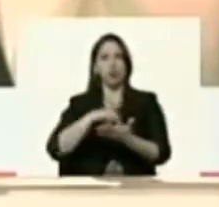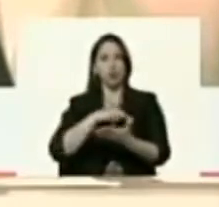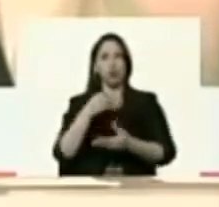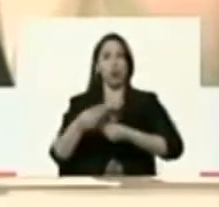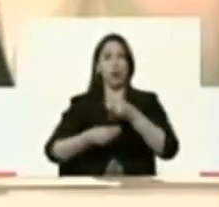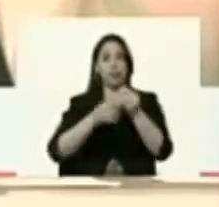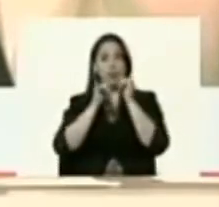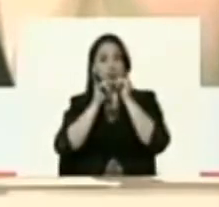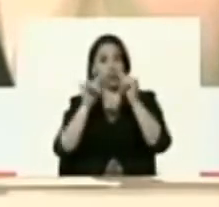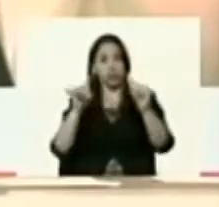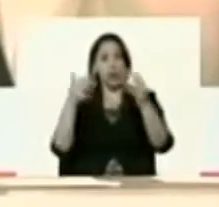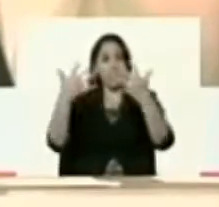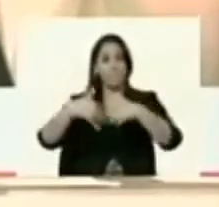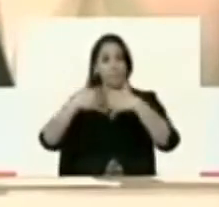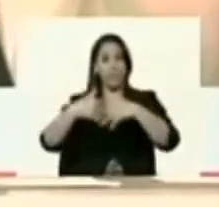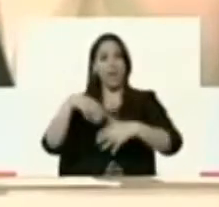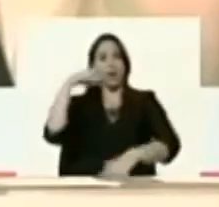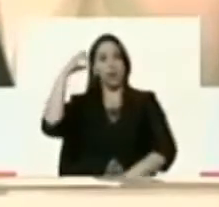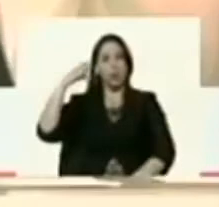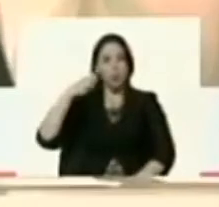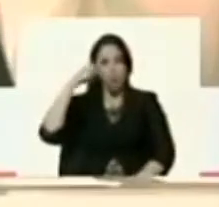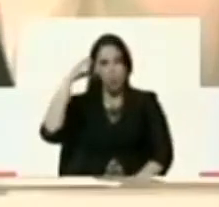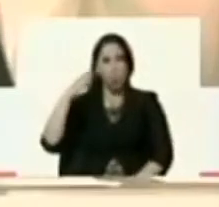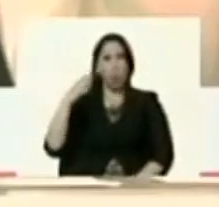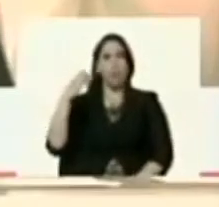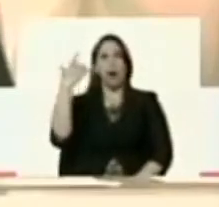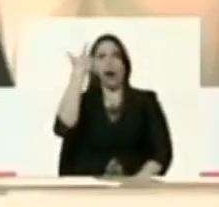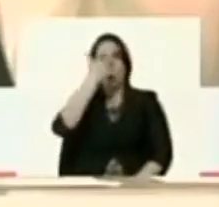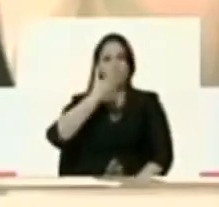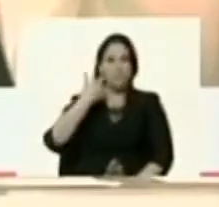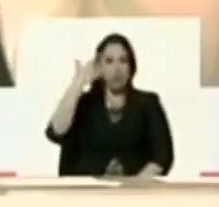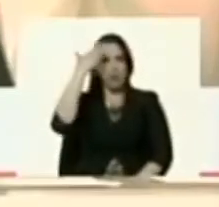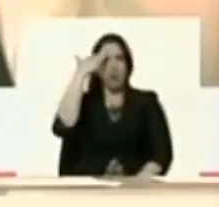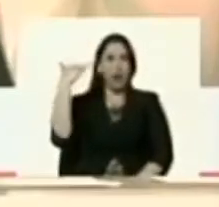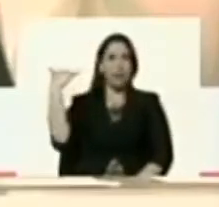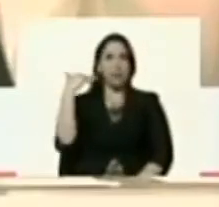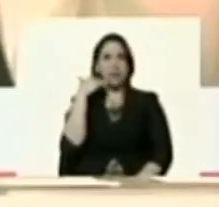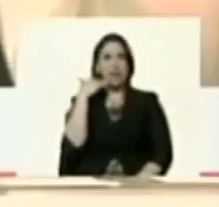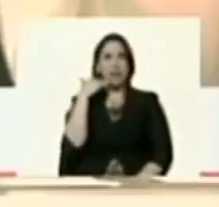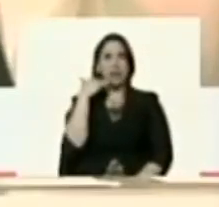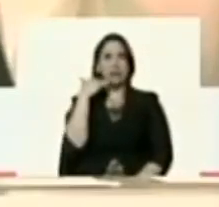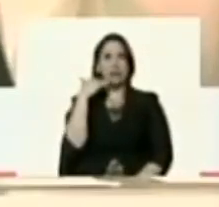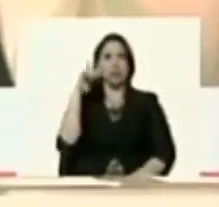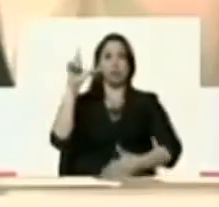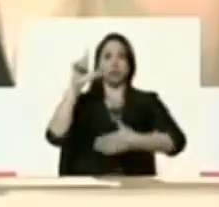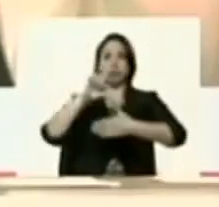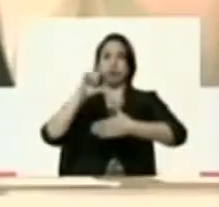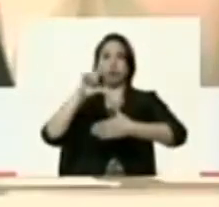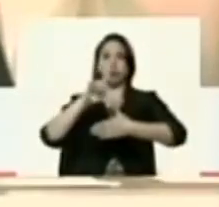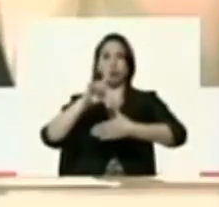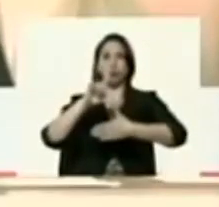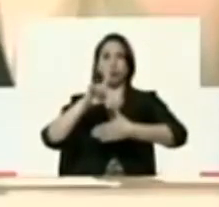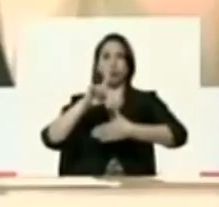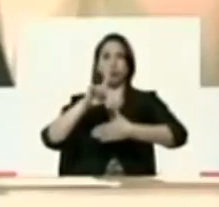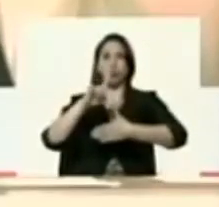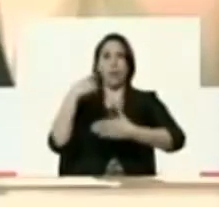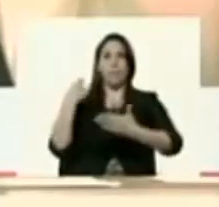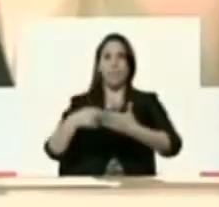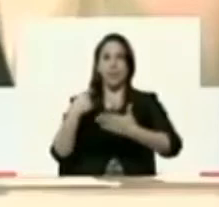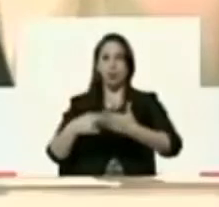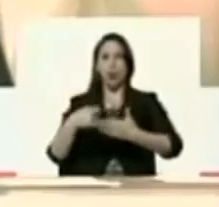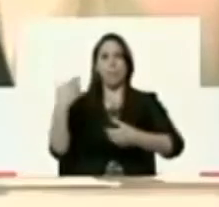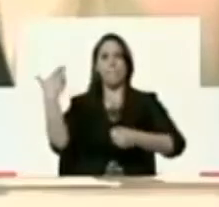a inversionistas de Europa, de África, de Asia, de América Latina. Inversiones en